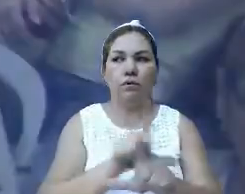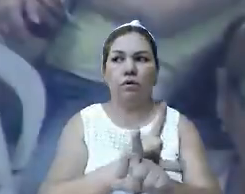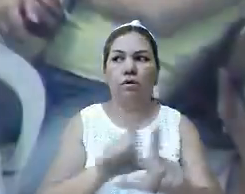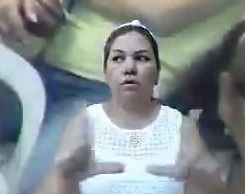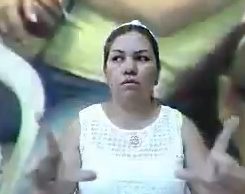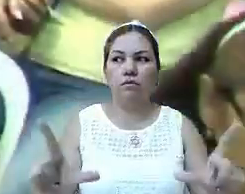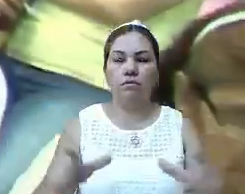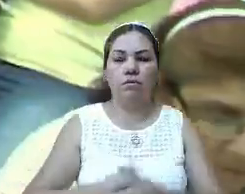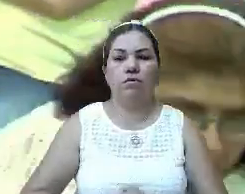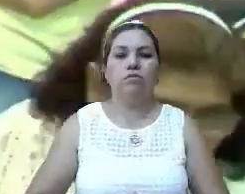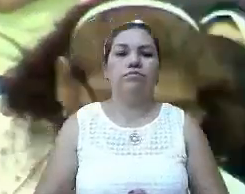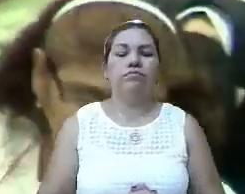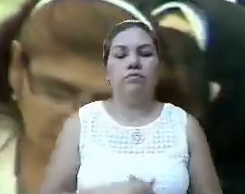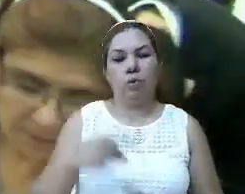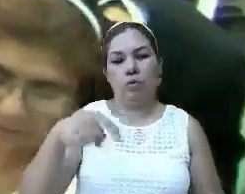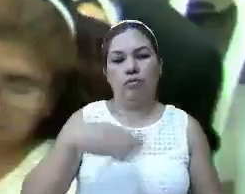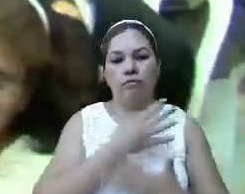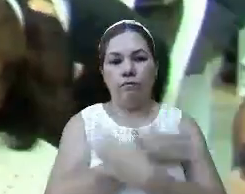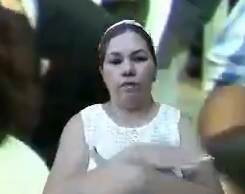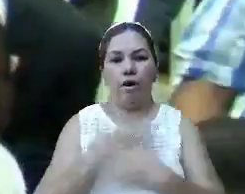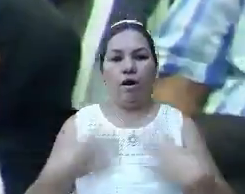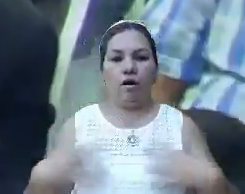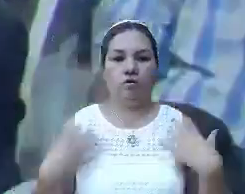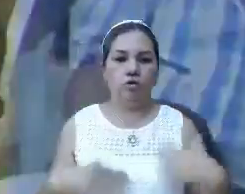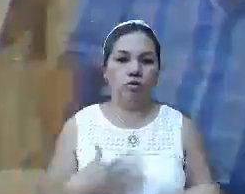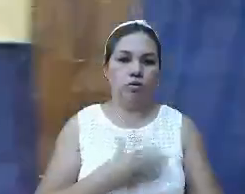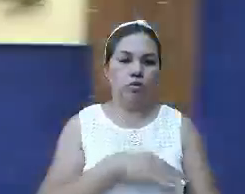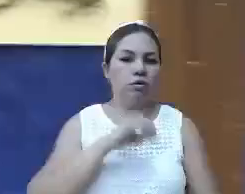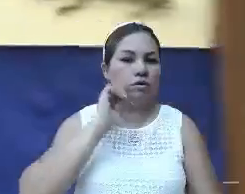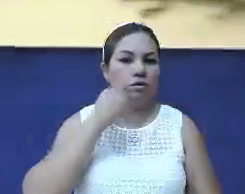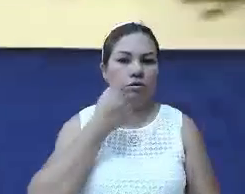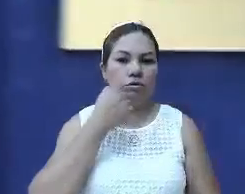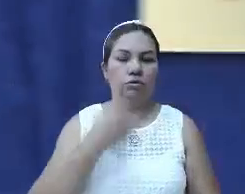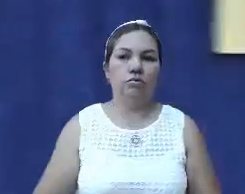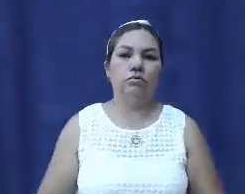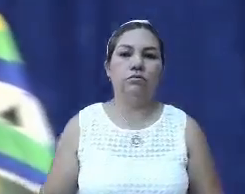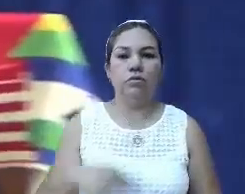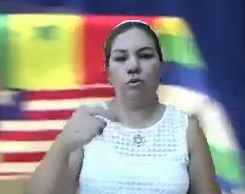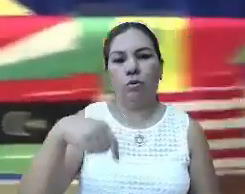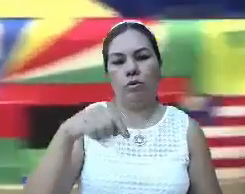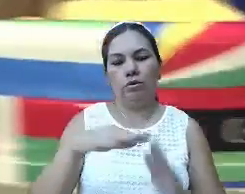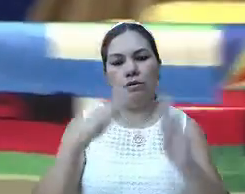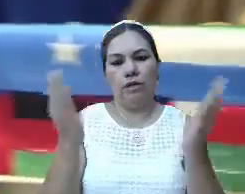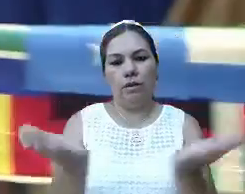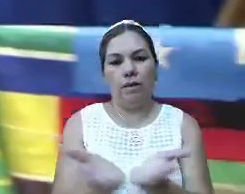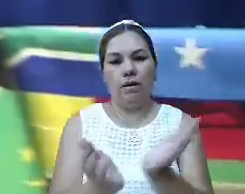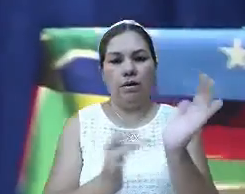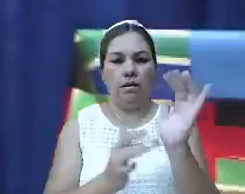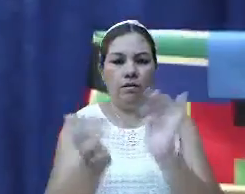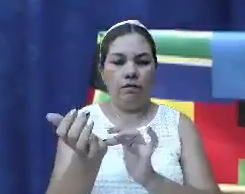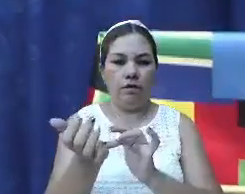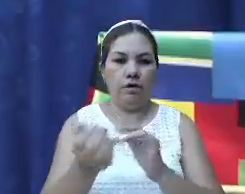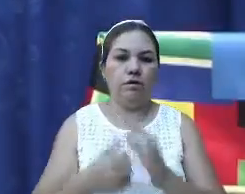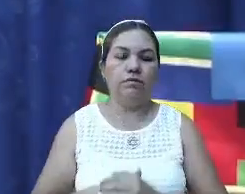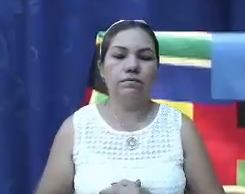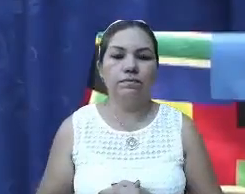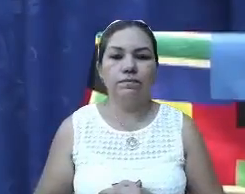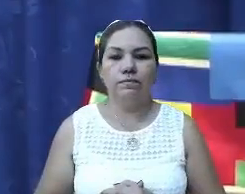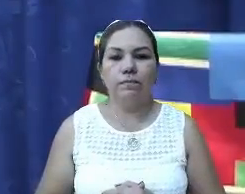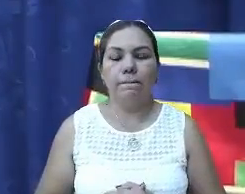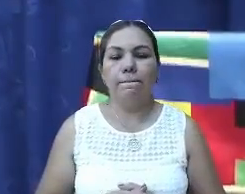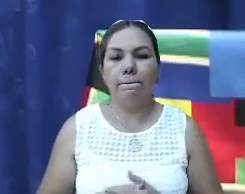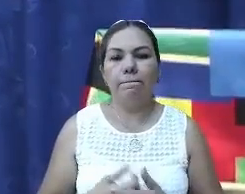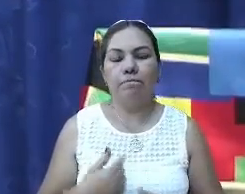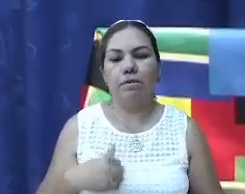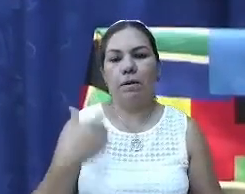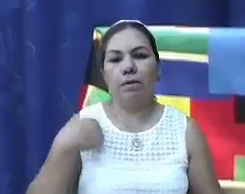baño. El apóstol hoy, a través de la palabra, diga conmigo, a través de la palabra me